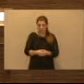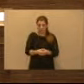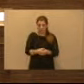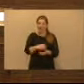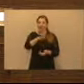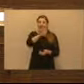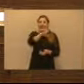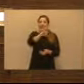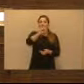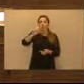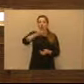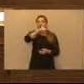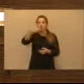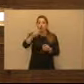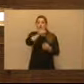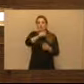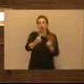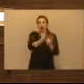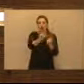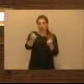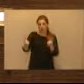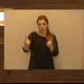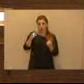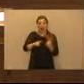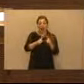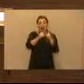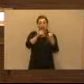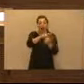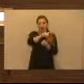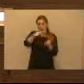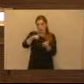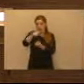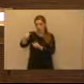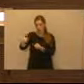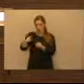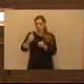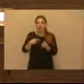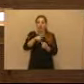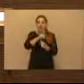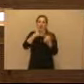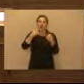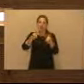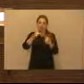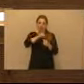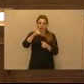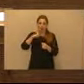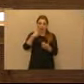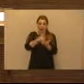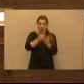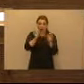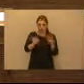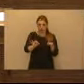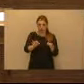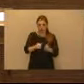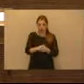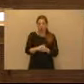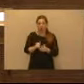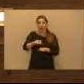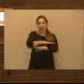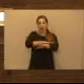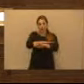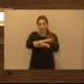500 euros por persona y año de gasto de bolsillo en sanidad privada. A eso ye a lo que el gobierno